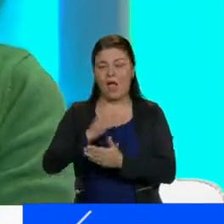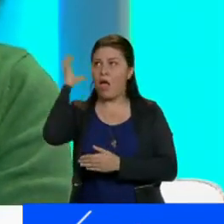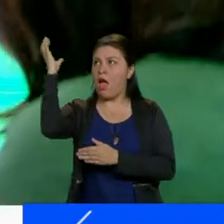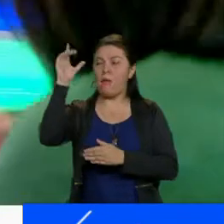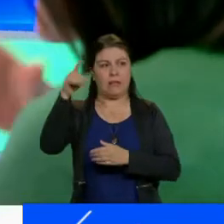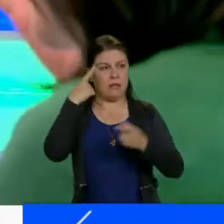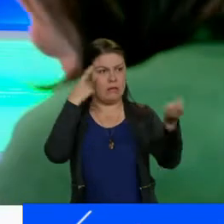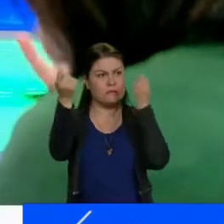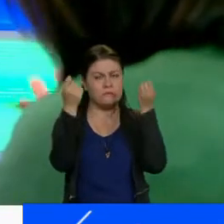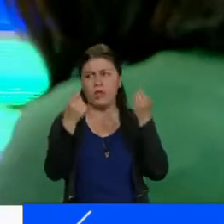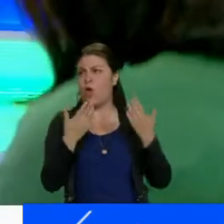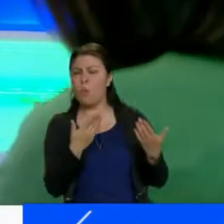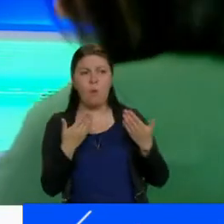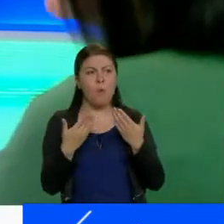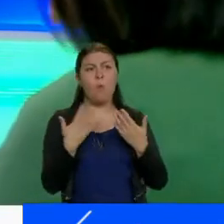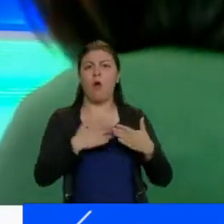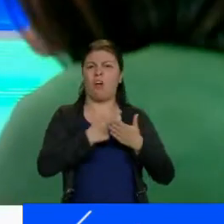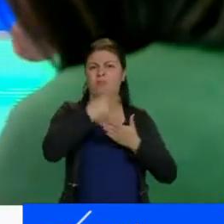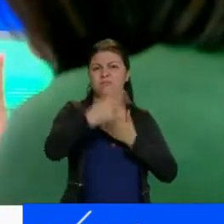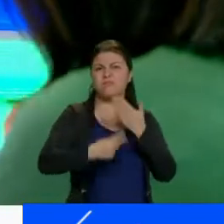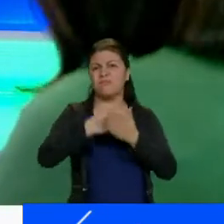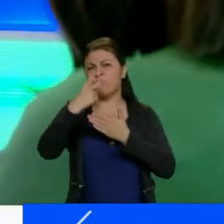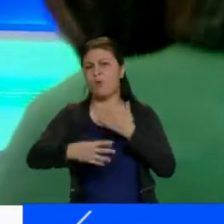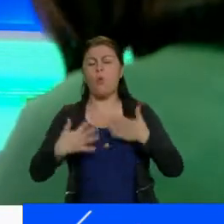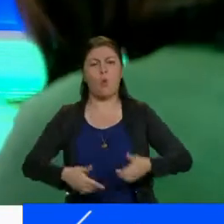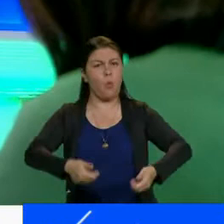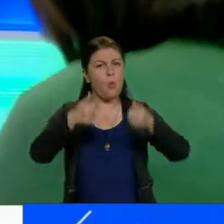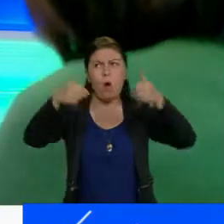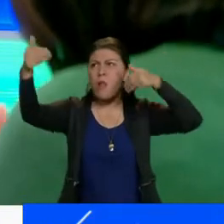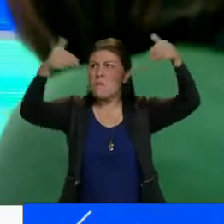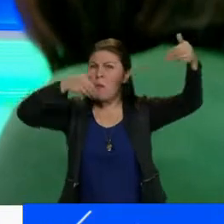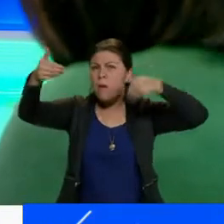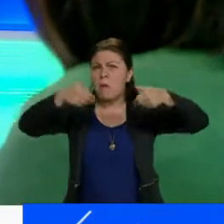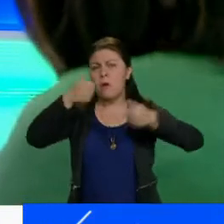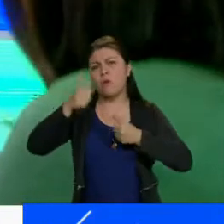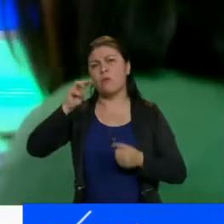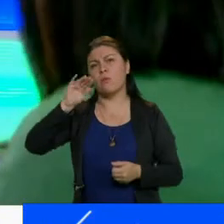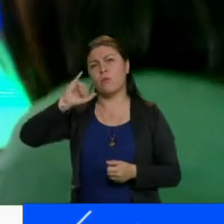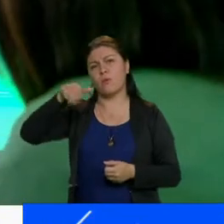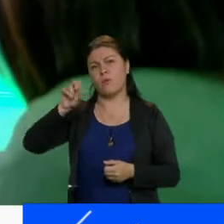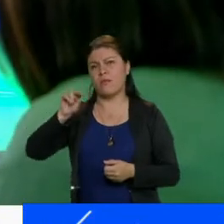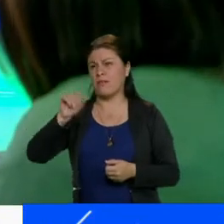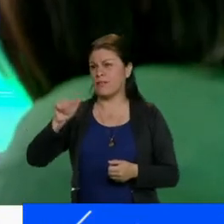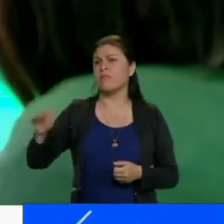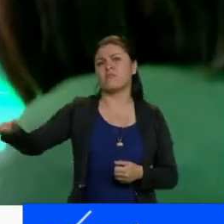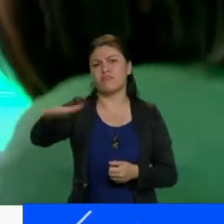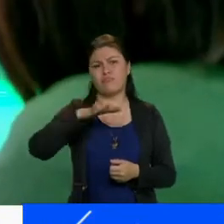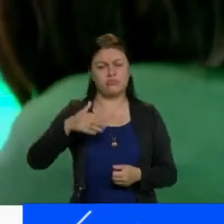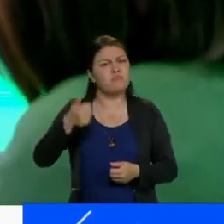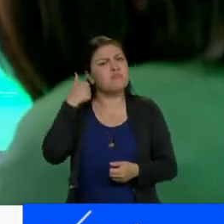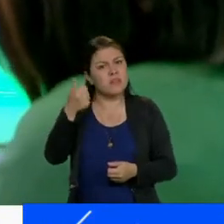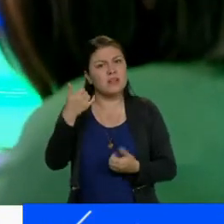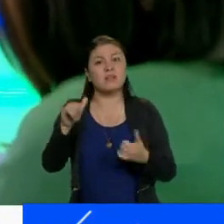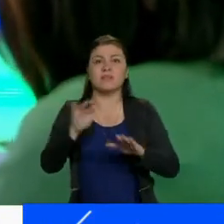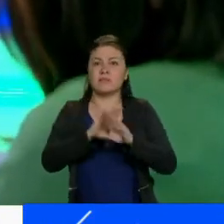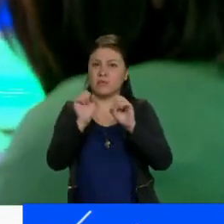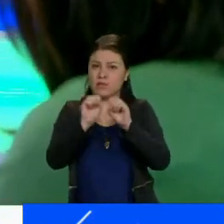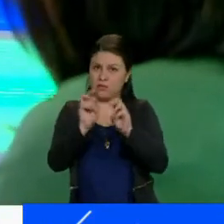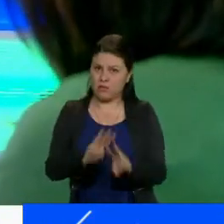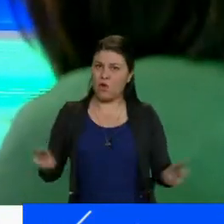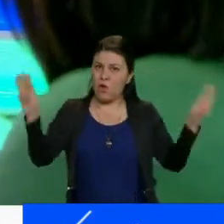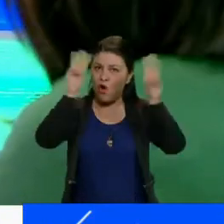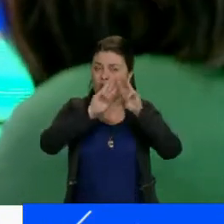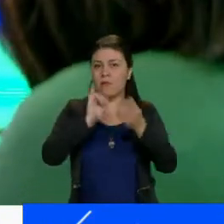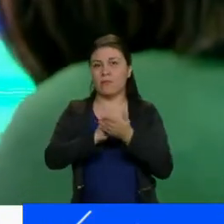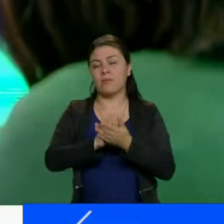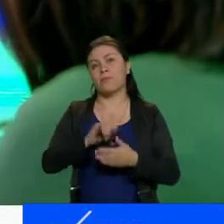paso muy importante, con unos programas interesantes, que están ocurriendo cosas en La Mojana, en las que incluso Naciones Unidas, el PNUD,